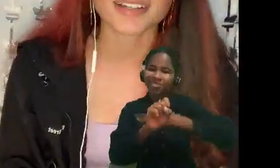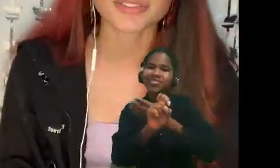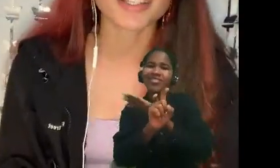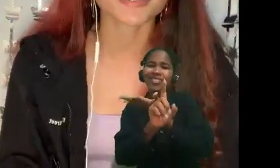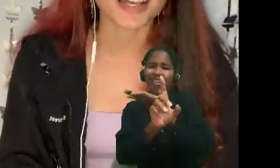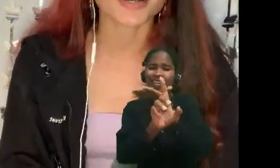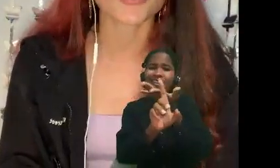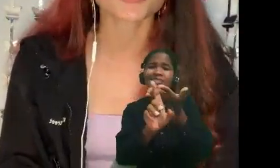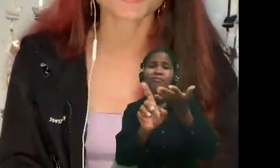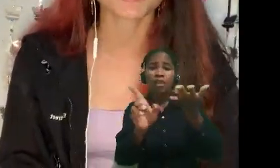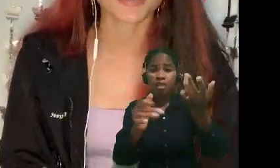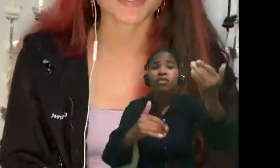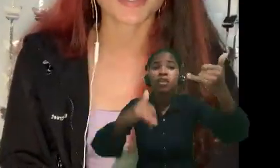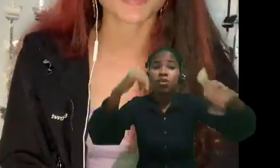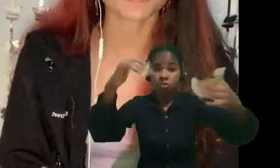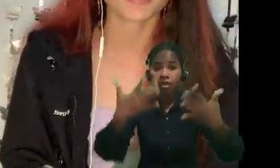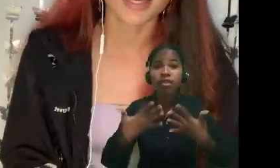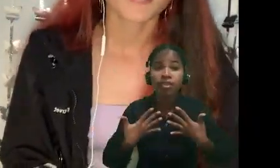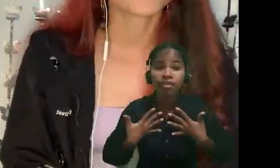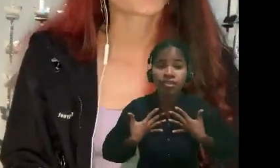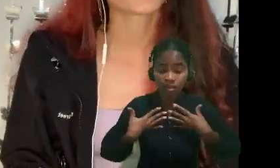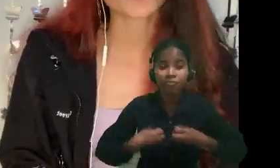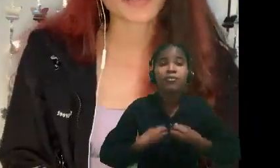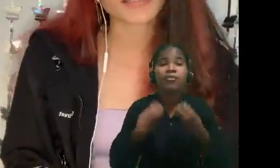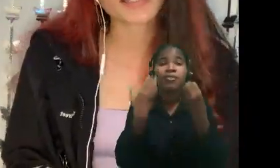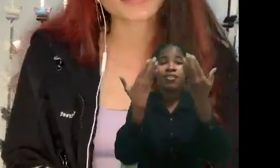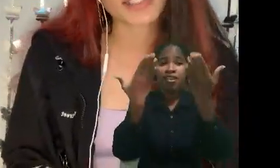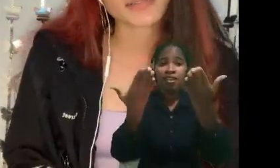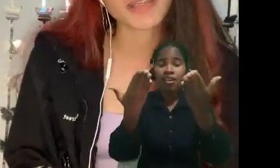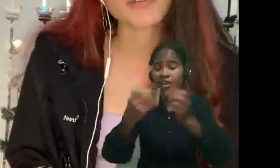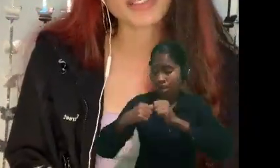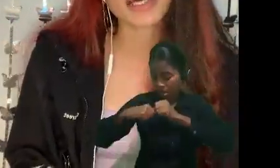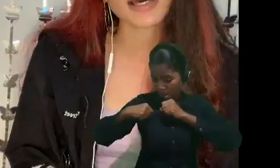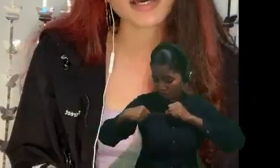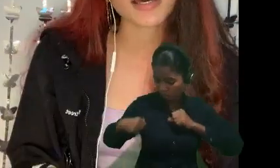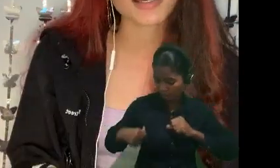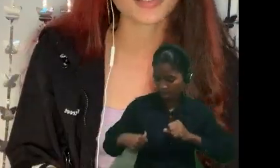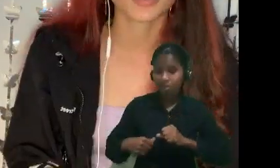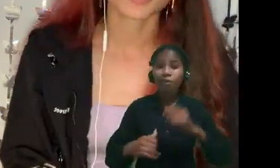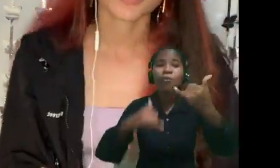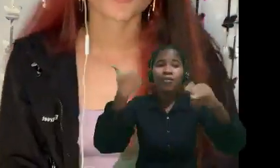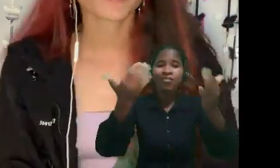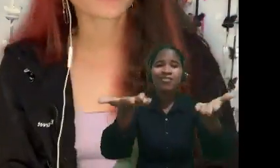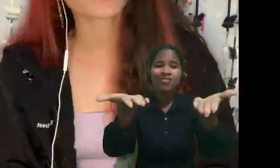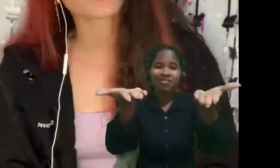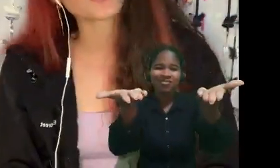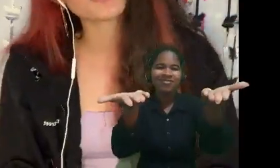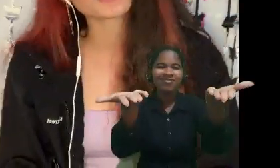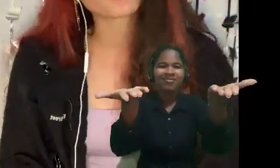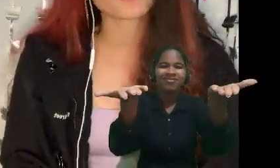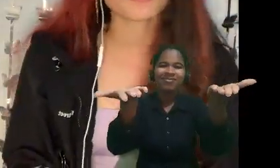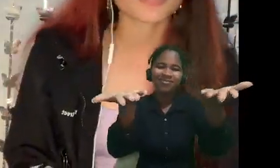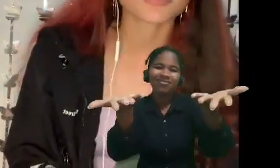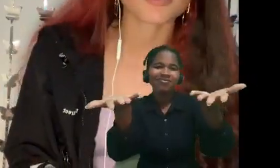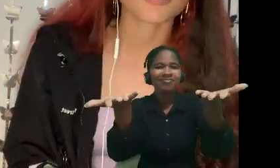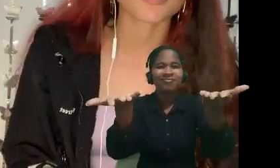yo le canto esta cosita, de juguete de mi vida, juega con